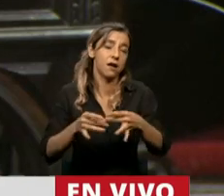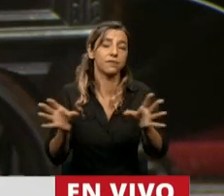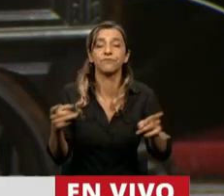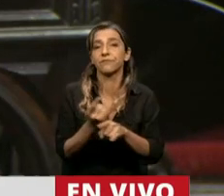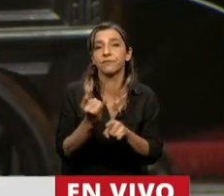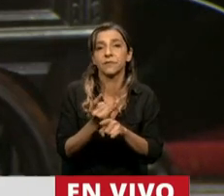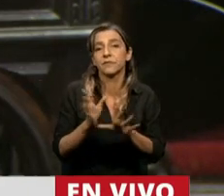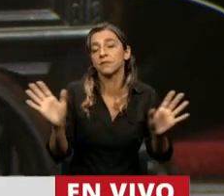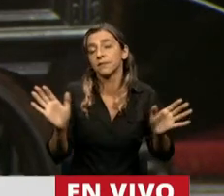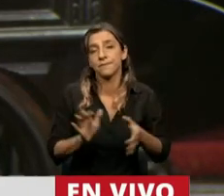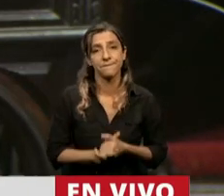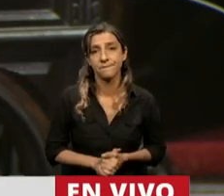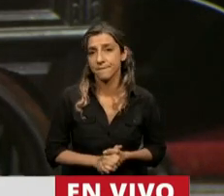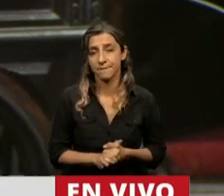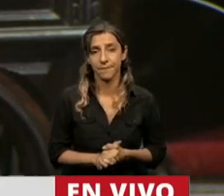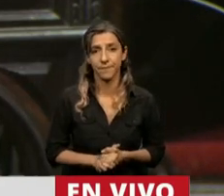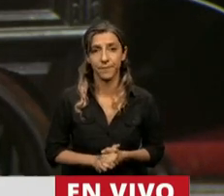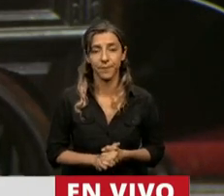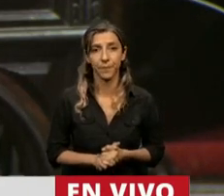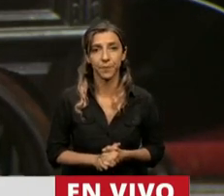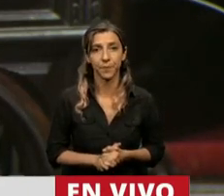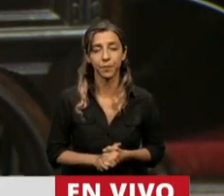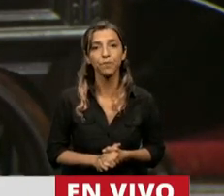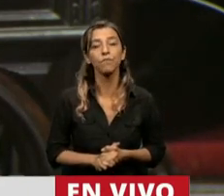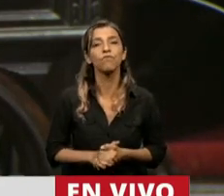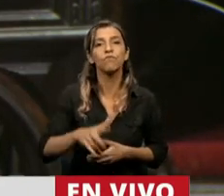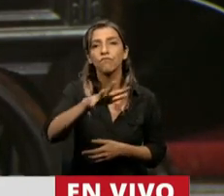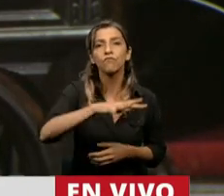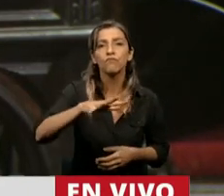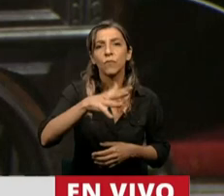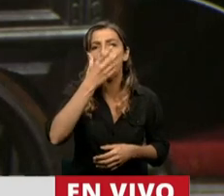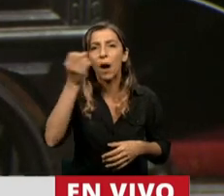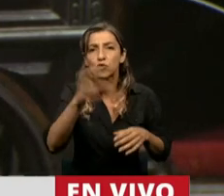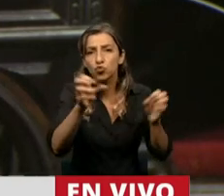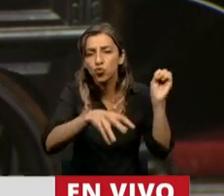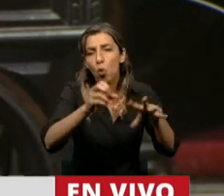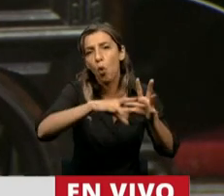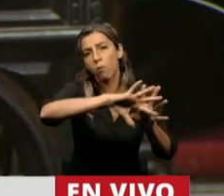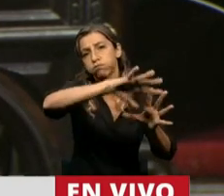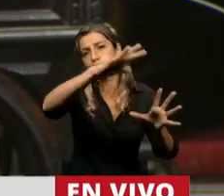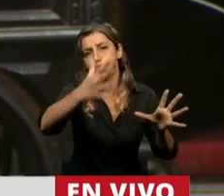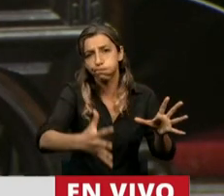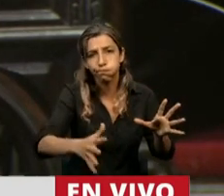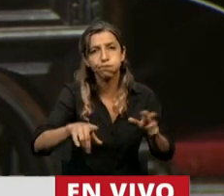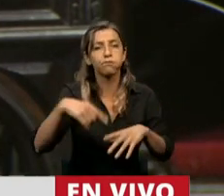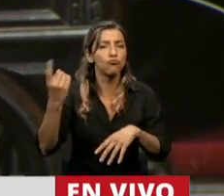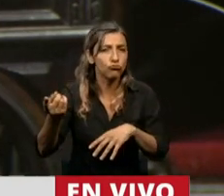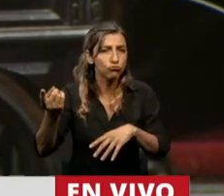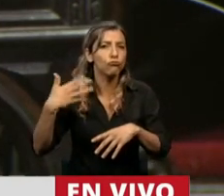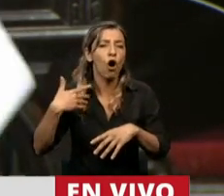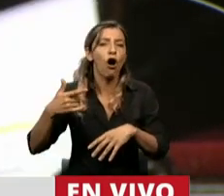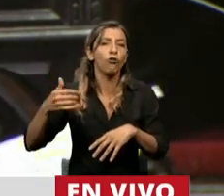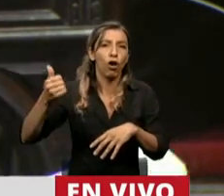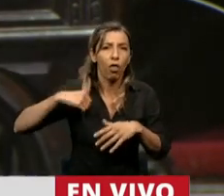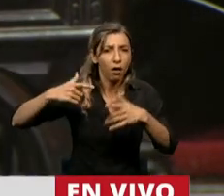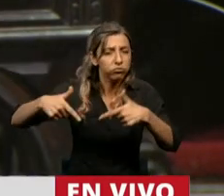más para mandársela. Los basurales a cielo abierto, los rellenos sanitarios, los pibes